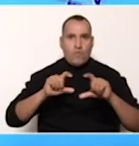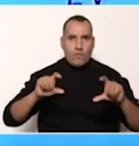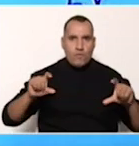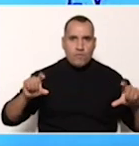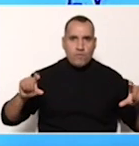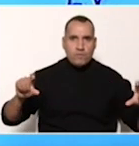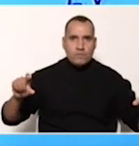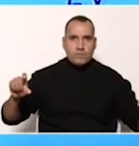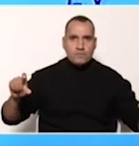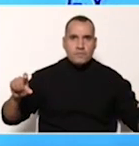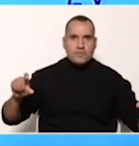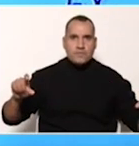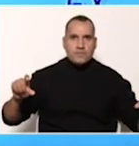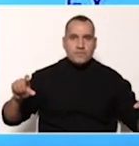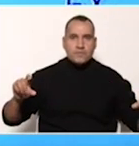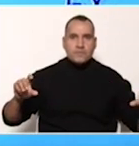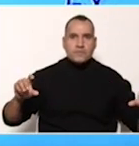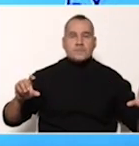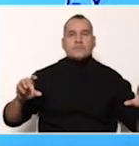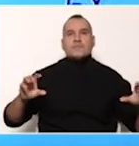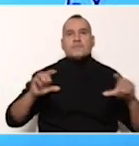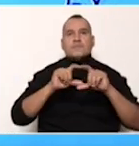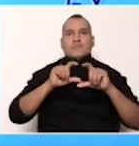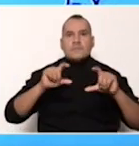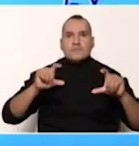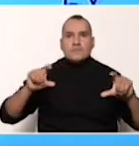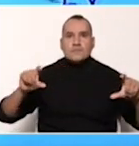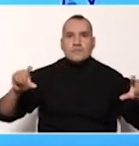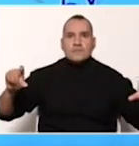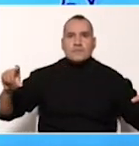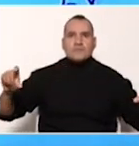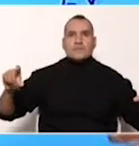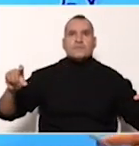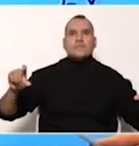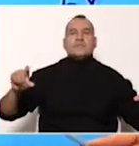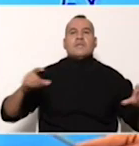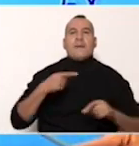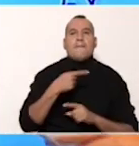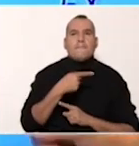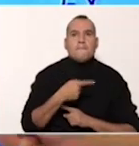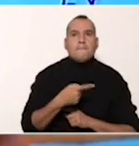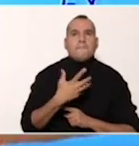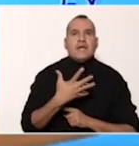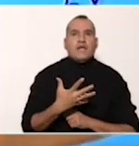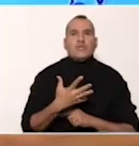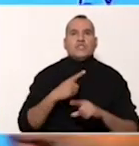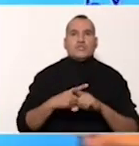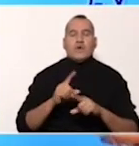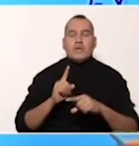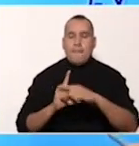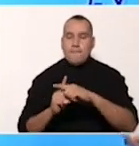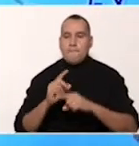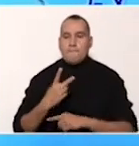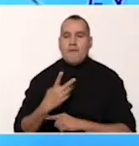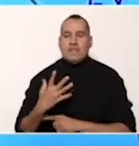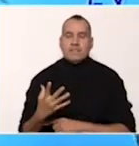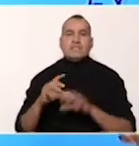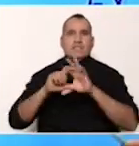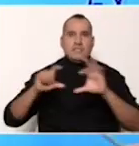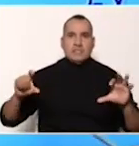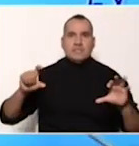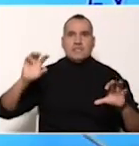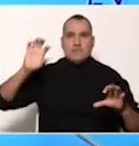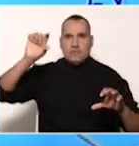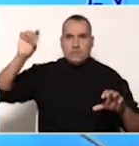dividendo este y polinomio divisor este. El término hacemos lo mismo que hicimos con